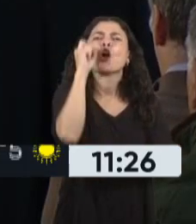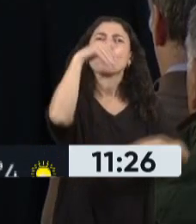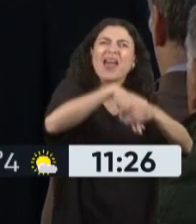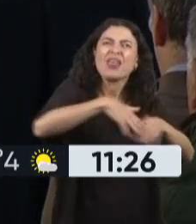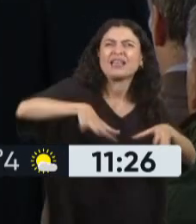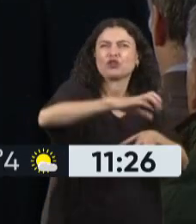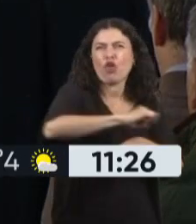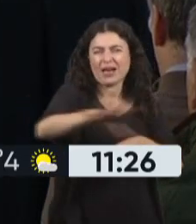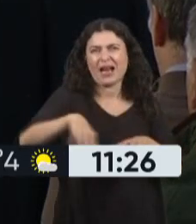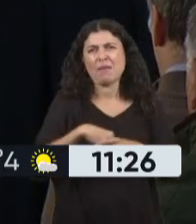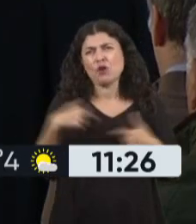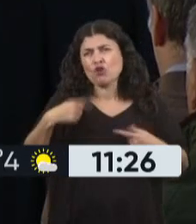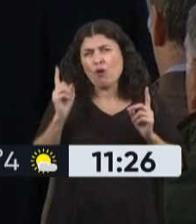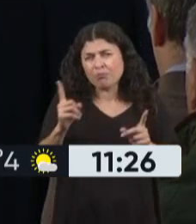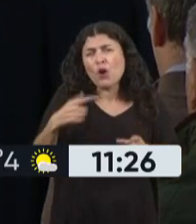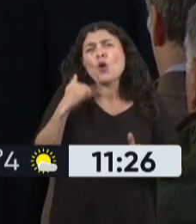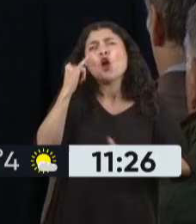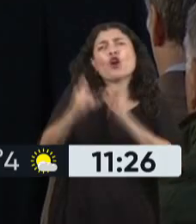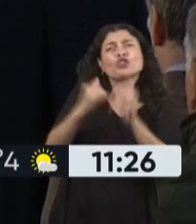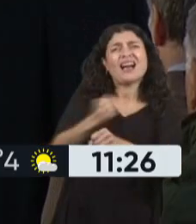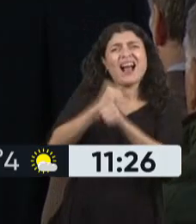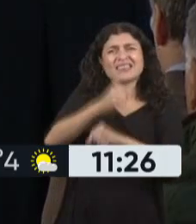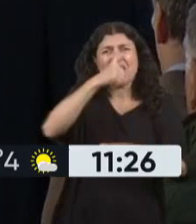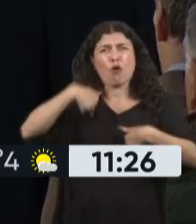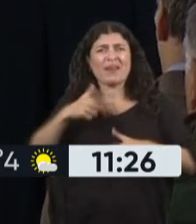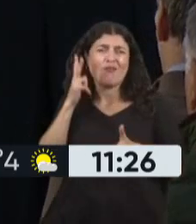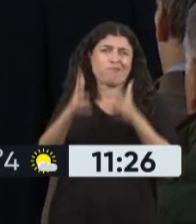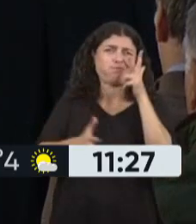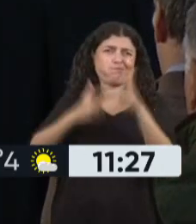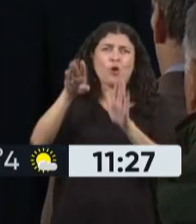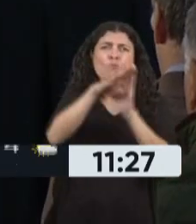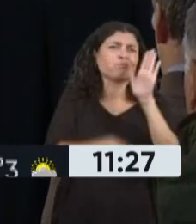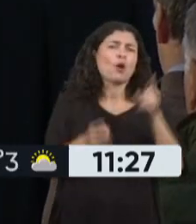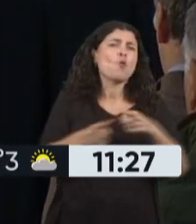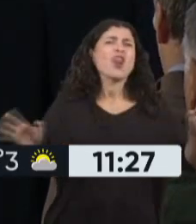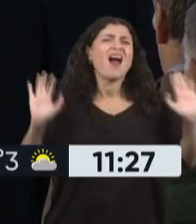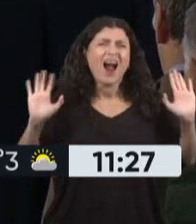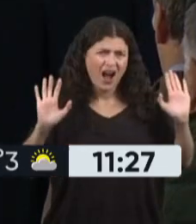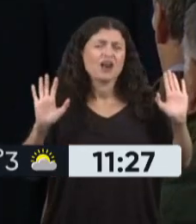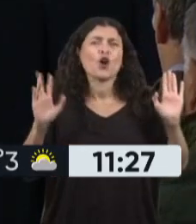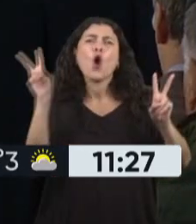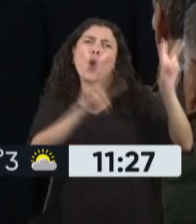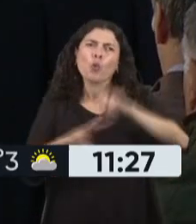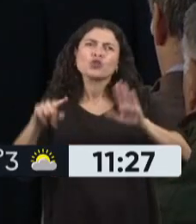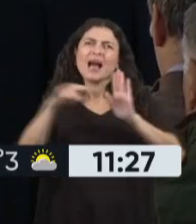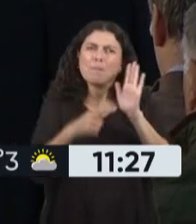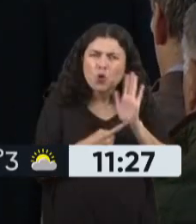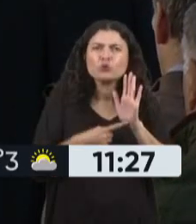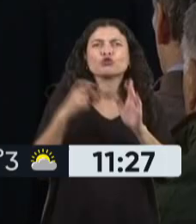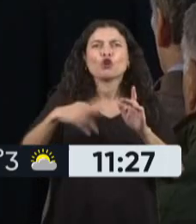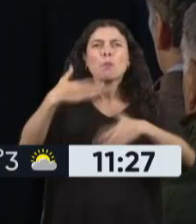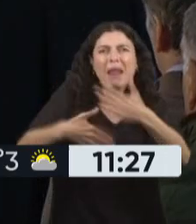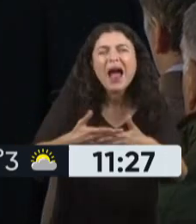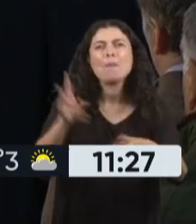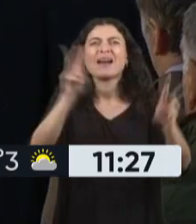Y así podría quedarme hasta el domingo enumerando las cosas que hicimos y pensamos seguir haciendo para mejorar la competitividad del sector. Esto que digo